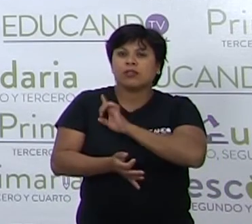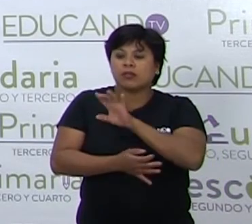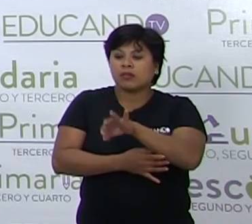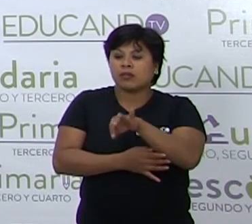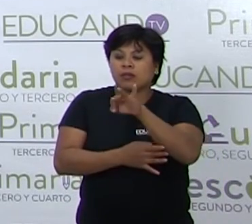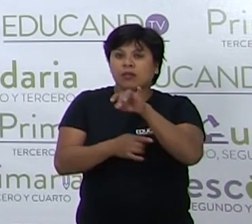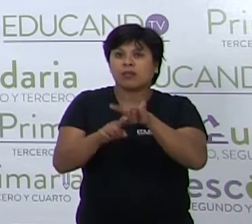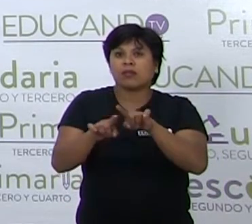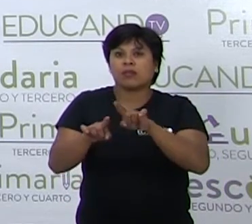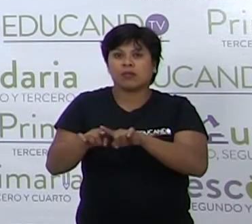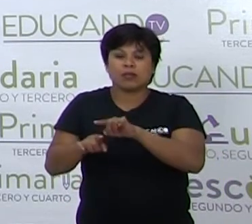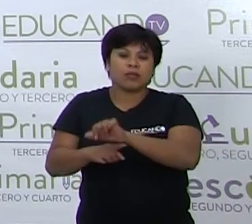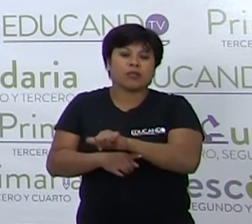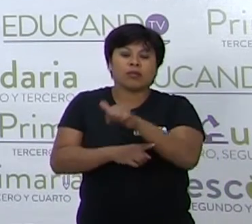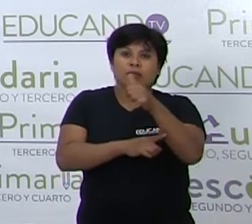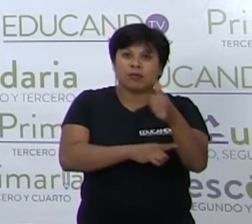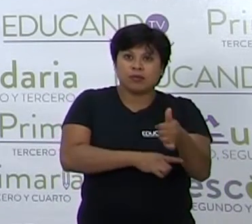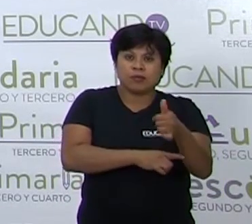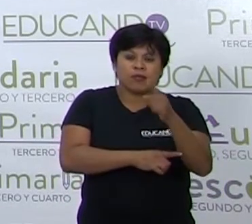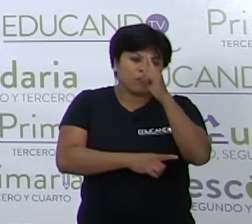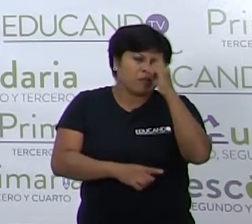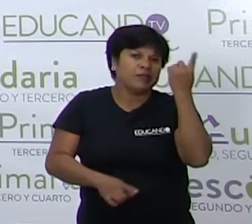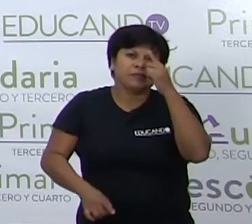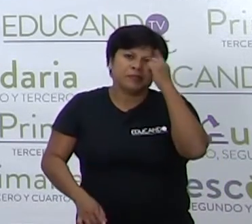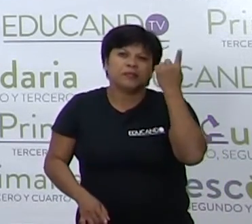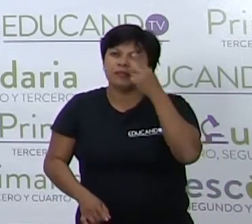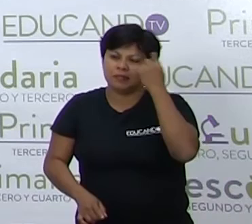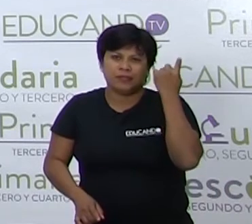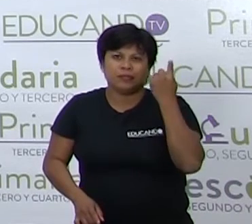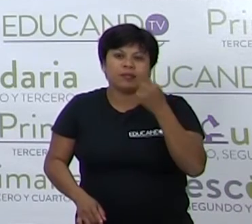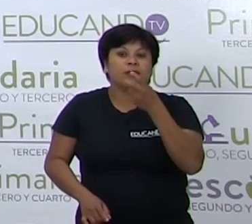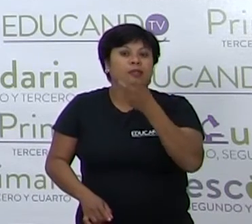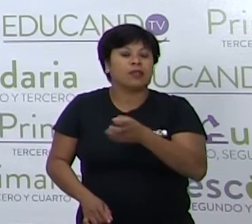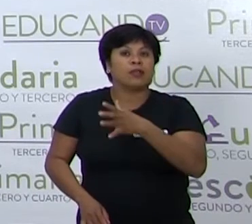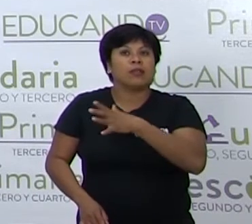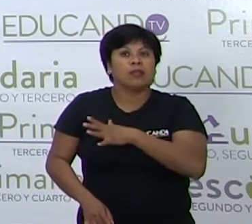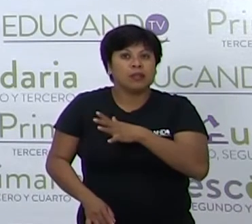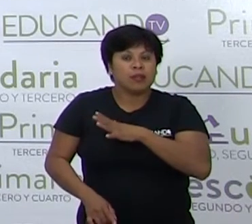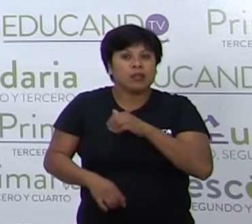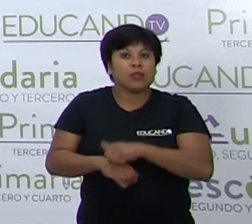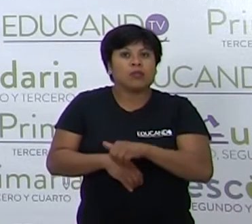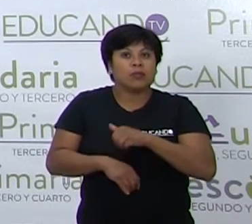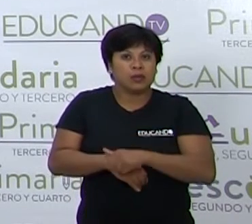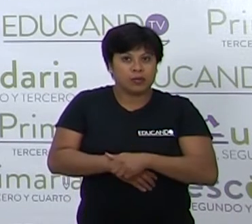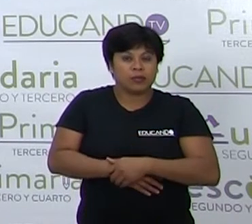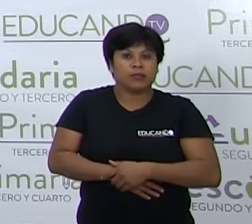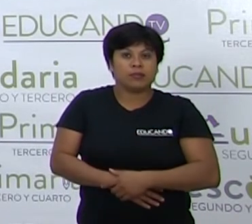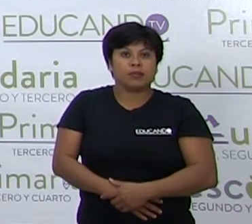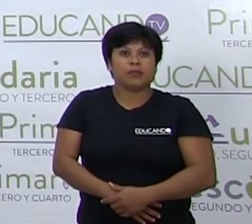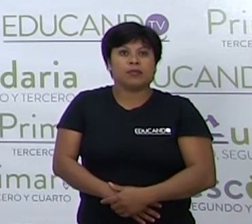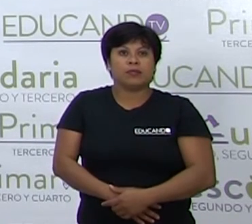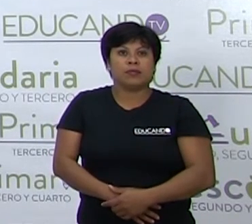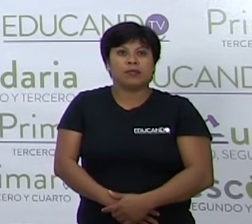esta diferencia y lo demás, facilísimo. Tenemos el número